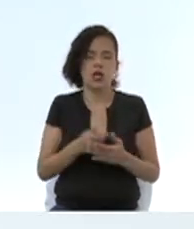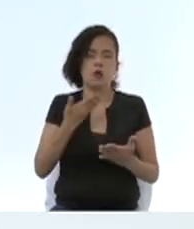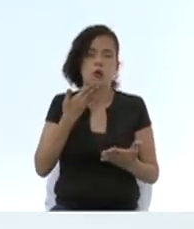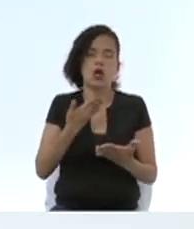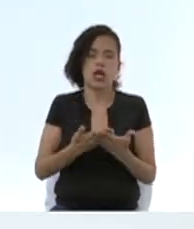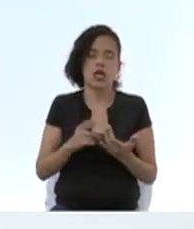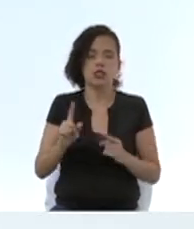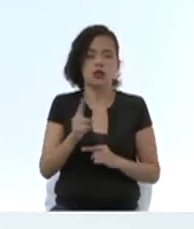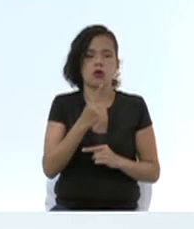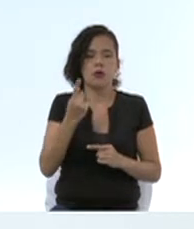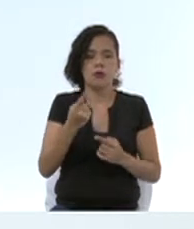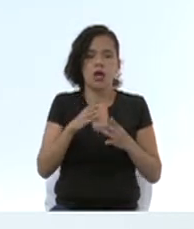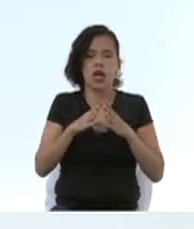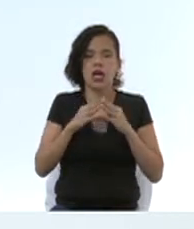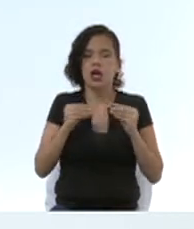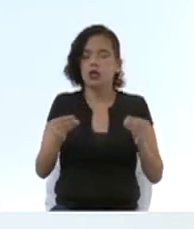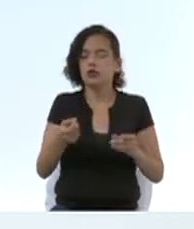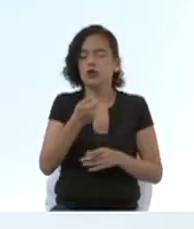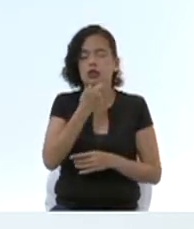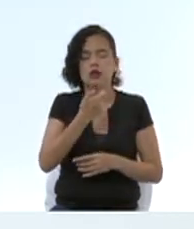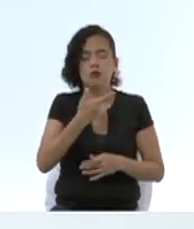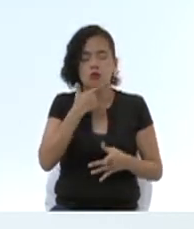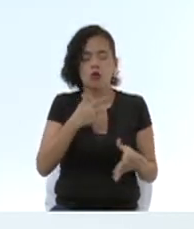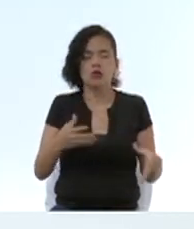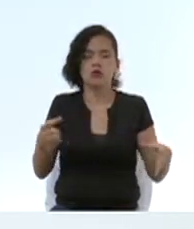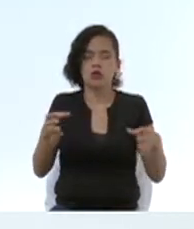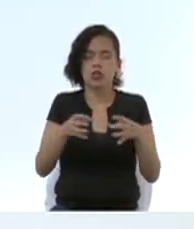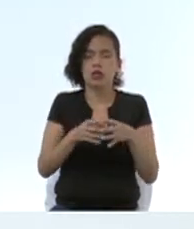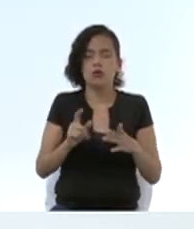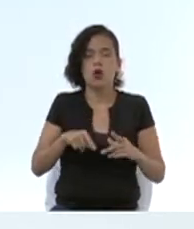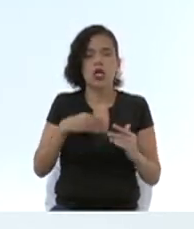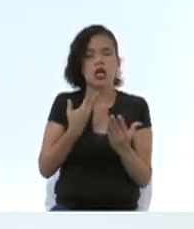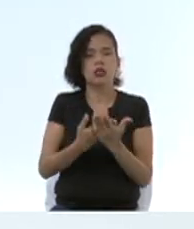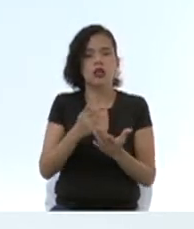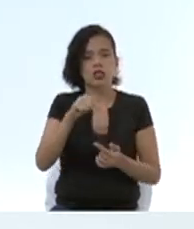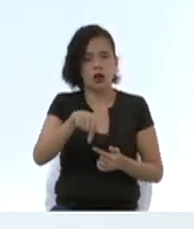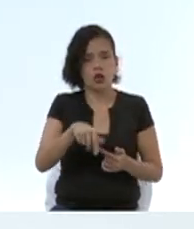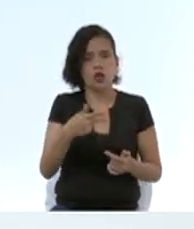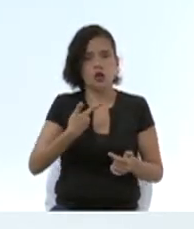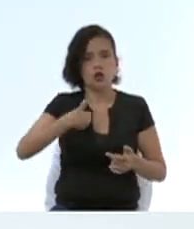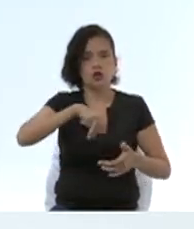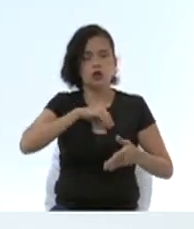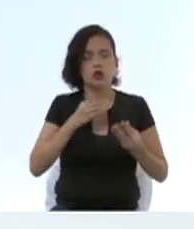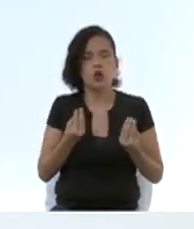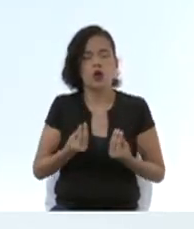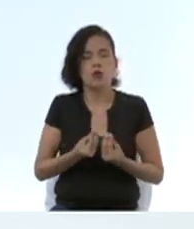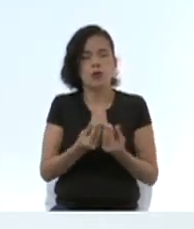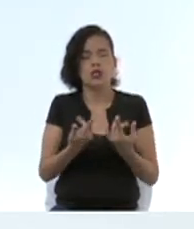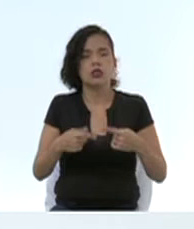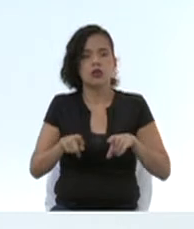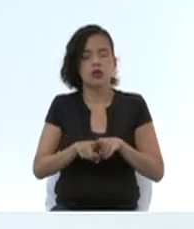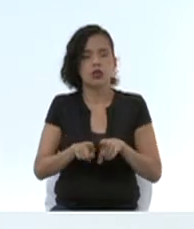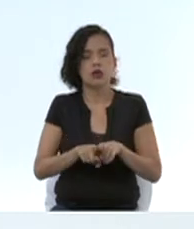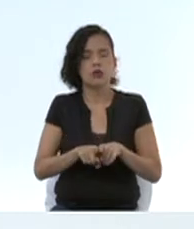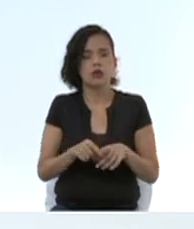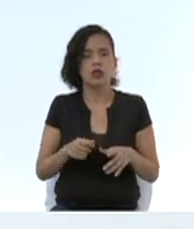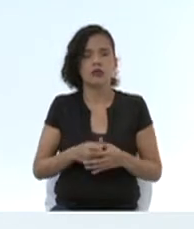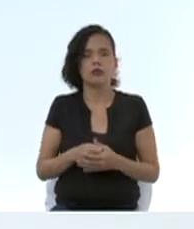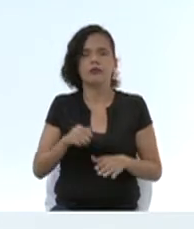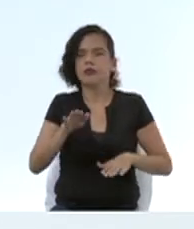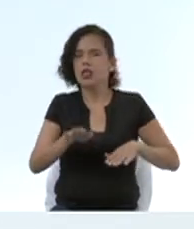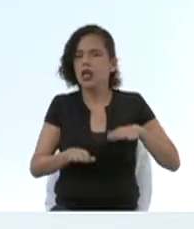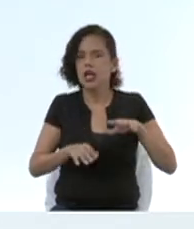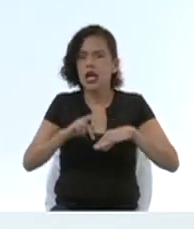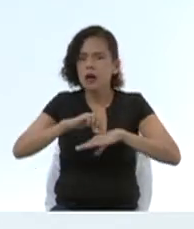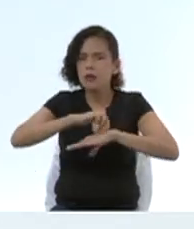las gracias una vez más a todo este maravilloso equipo que hasta ahora ha estado con nosotros, acompañándonos también, caminando